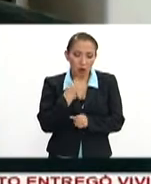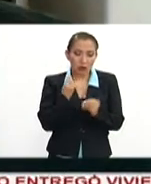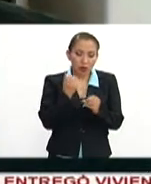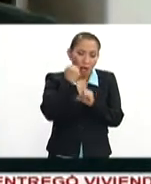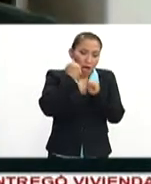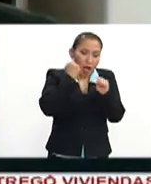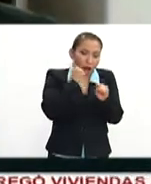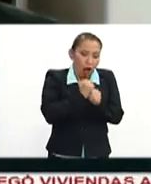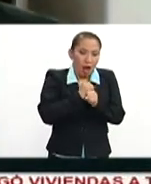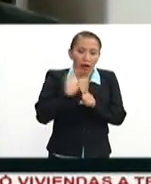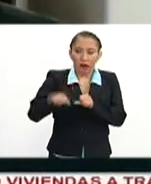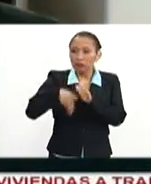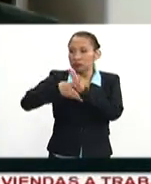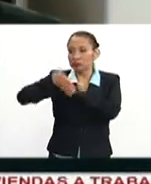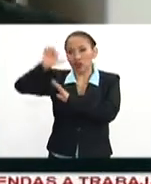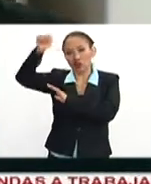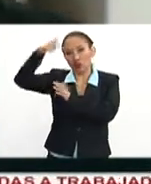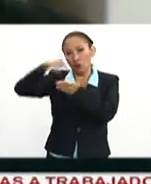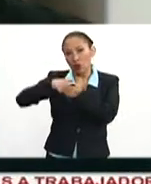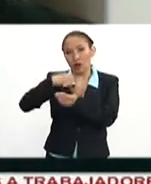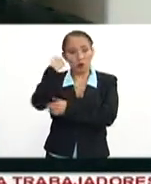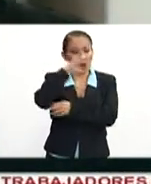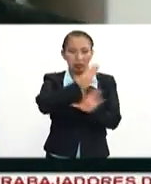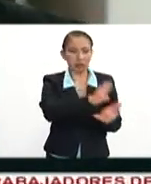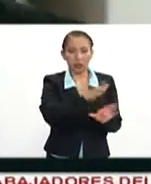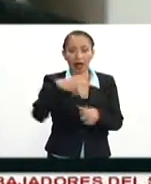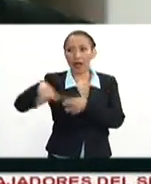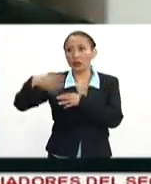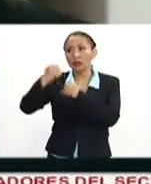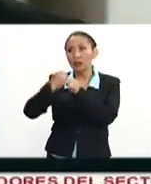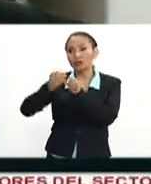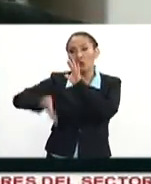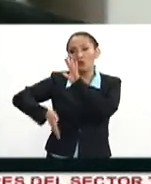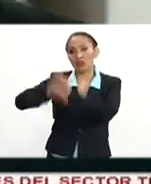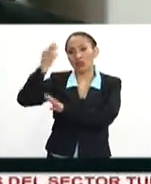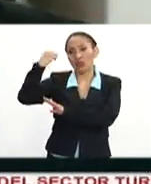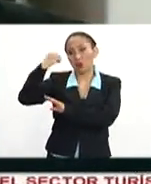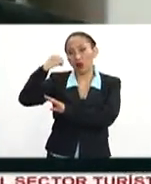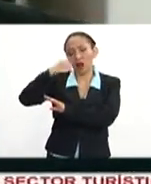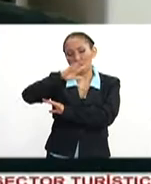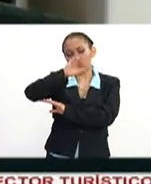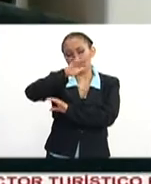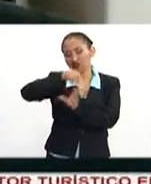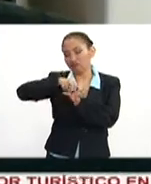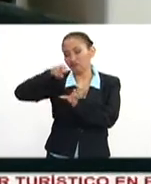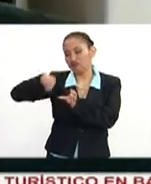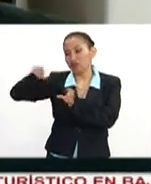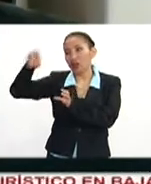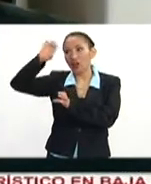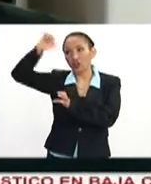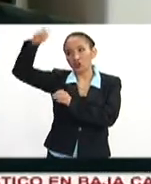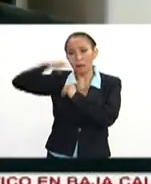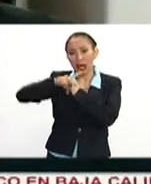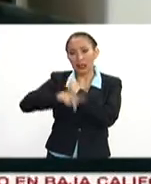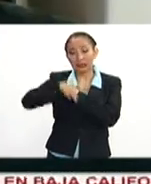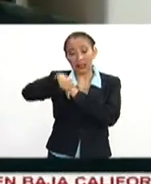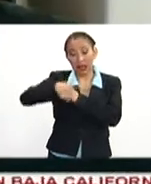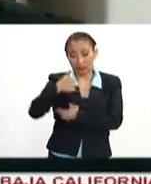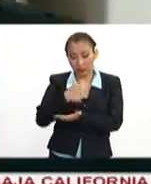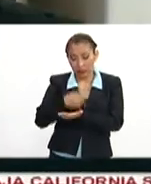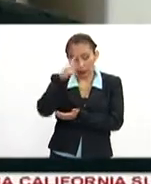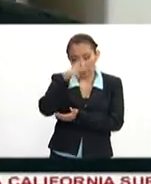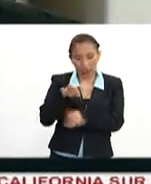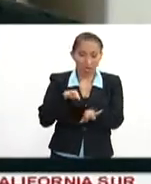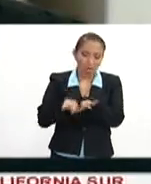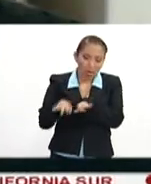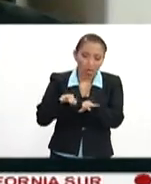mucho tiempo fuera de Oaxaca, 14 años me fui de Oaxaca, estuve en el extranjero y en la Ciudad de México